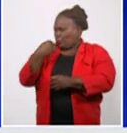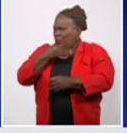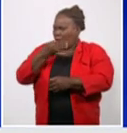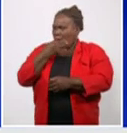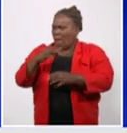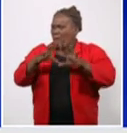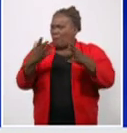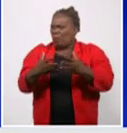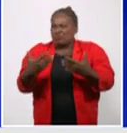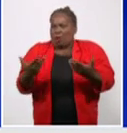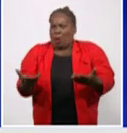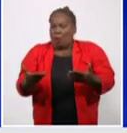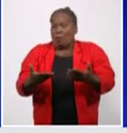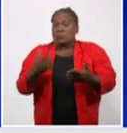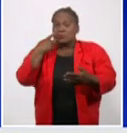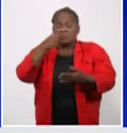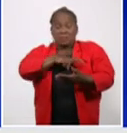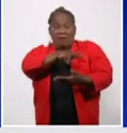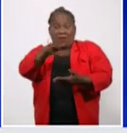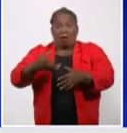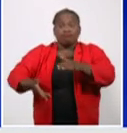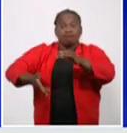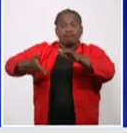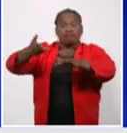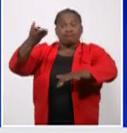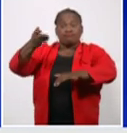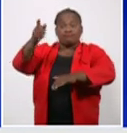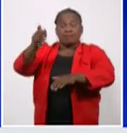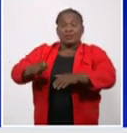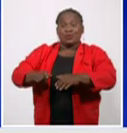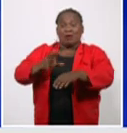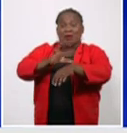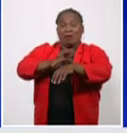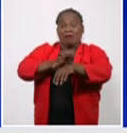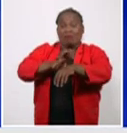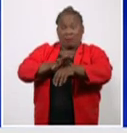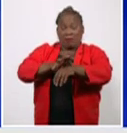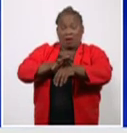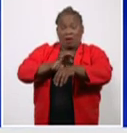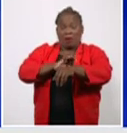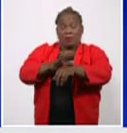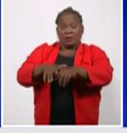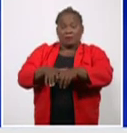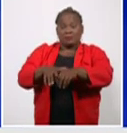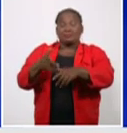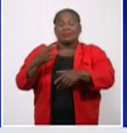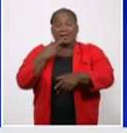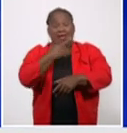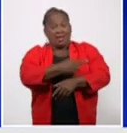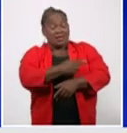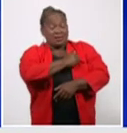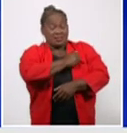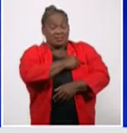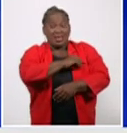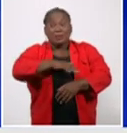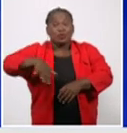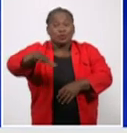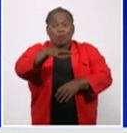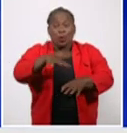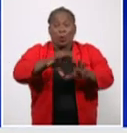tendencia al alza, al incremento de nuevos casos. Lo que más quisiéramos es que todos bajáramos, ¿no?